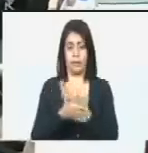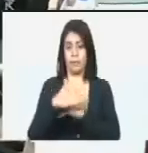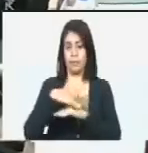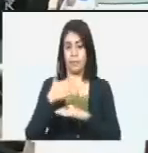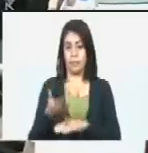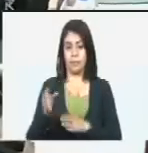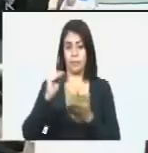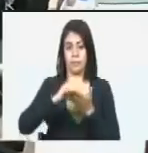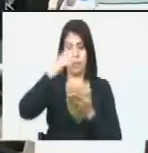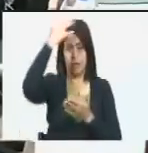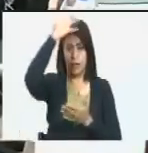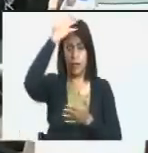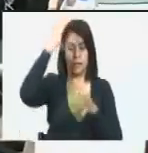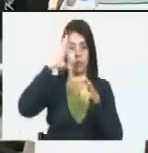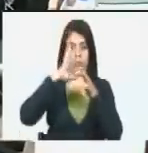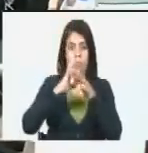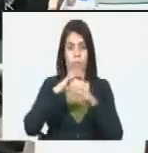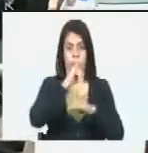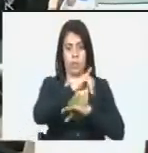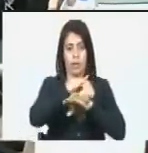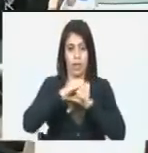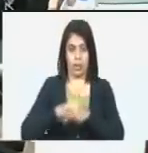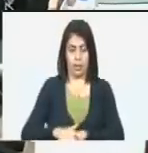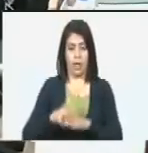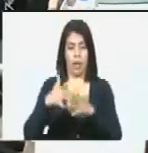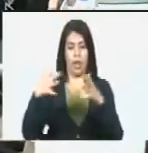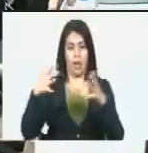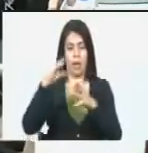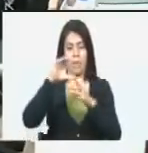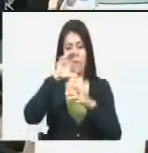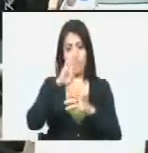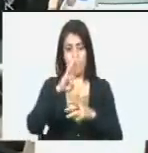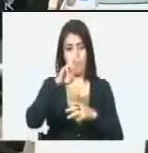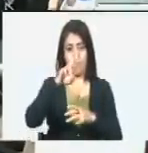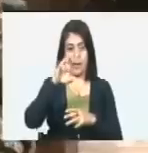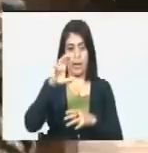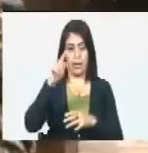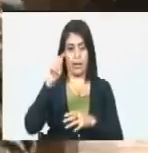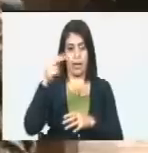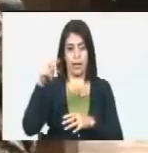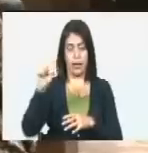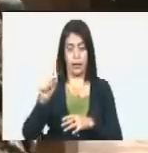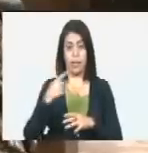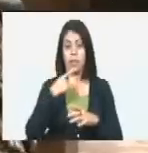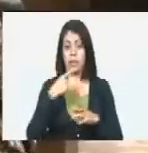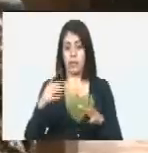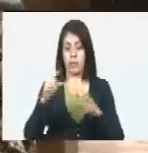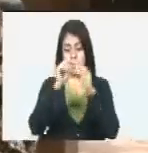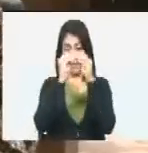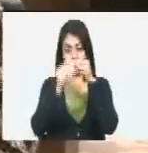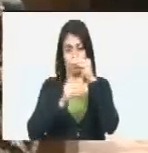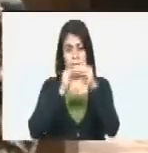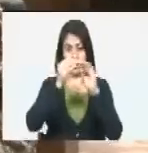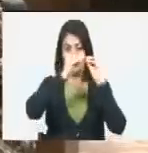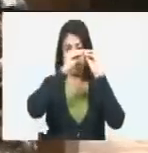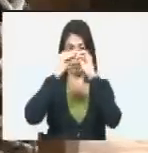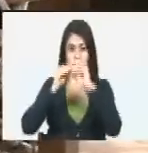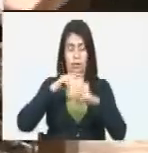Unido, Inglaterra, la Gran Bretaña, para que se configure una situación